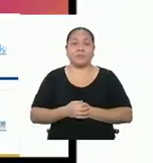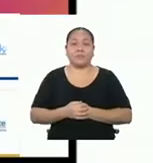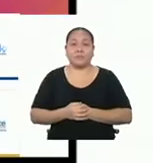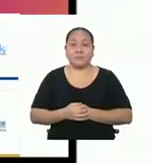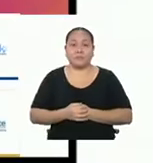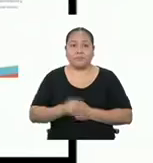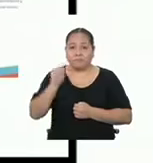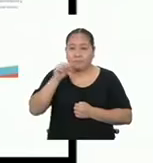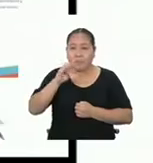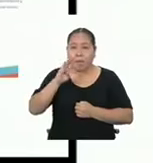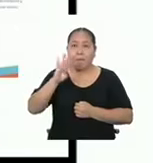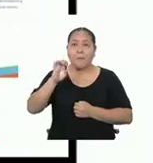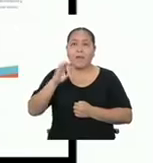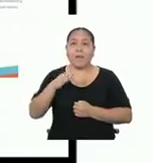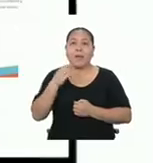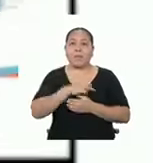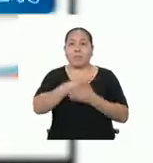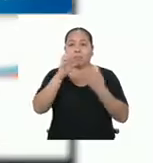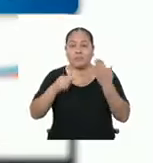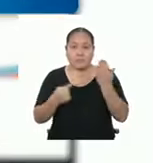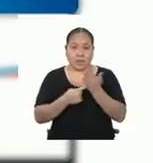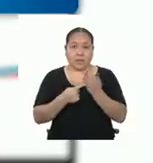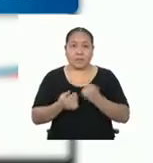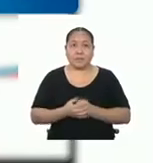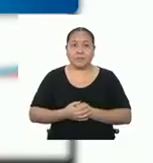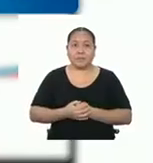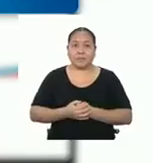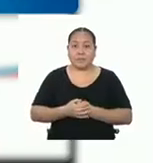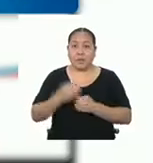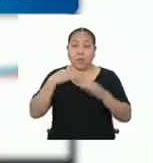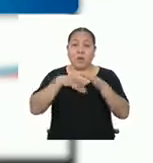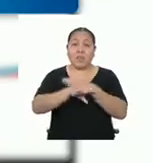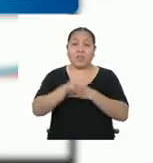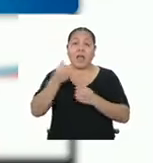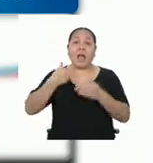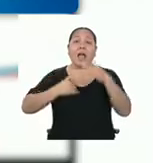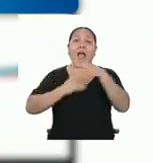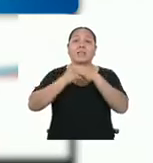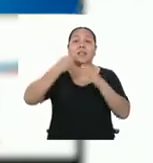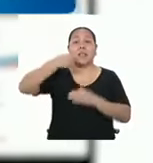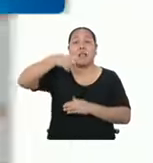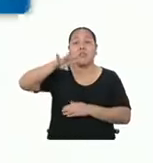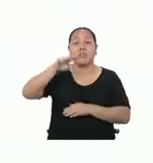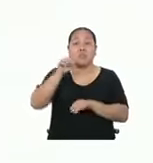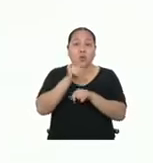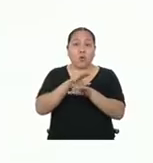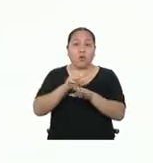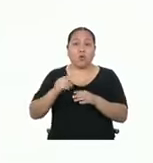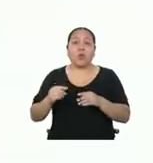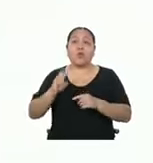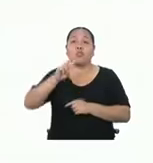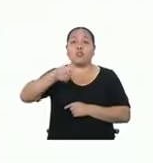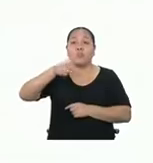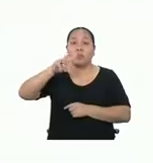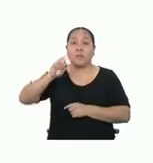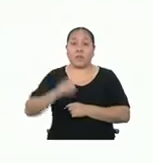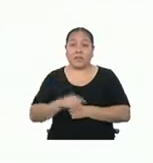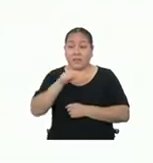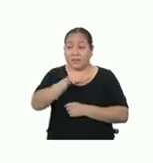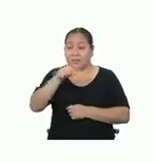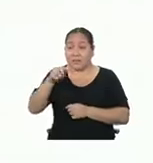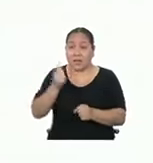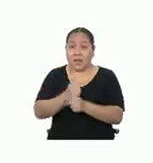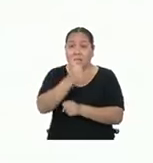Clic Beca Mi Vocación Técnica Constitución virtual hasta el 14 de julio del 2020 A los